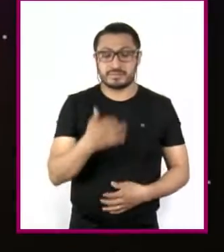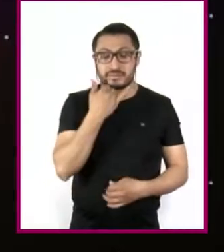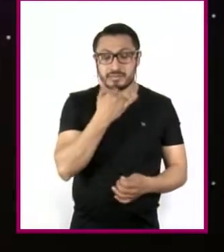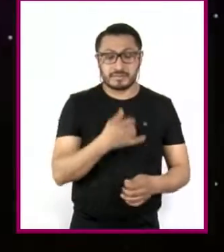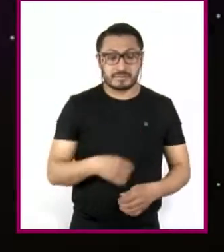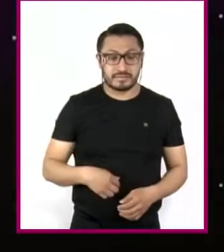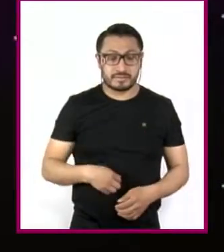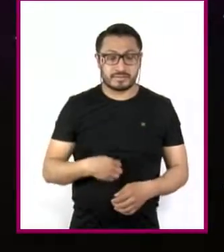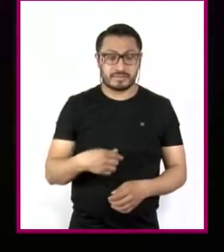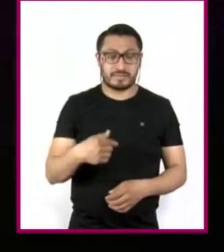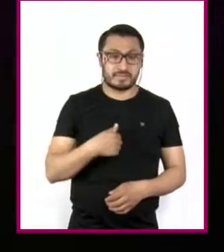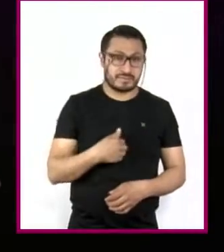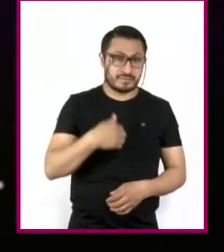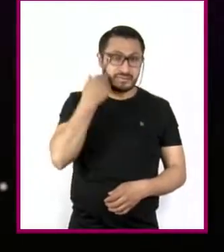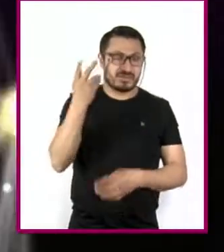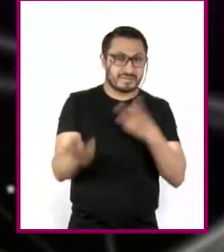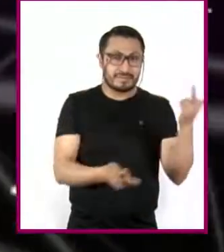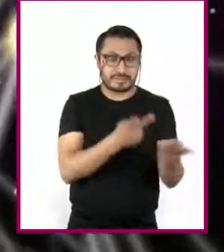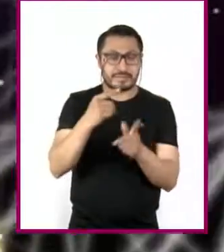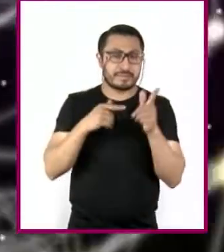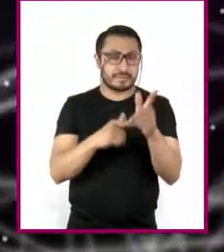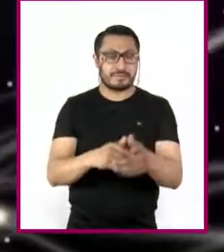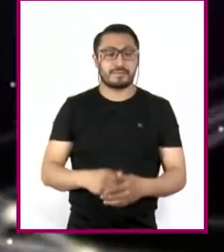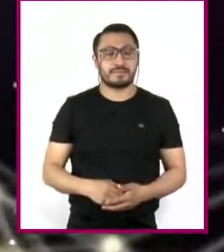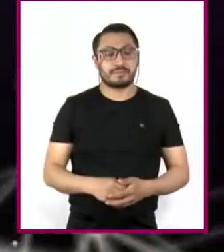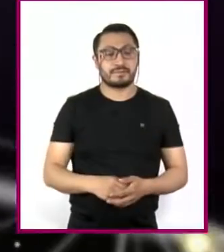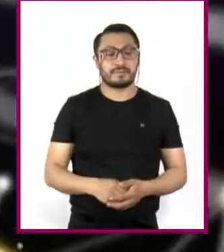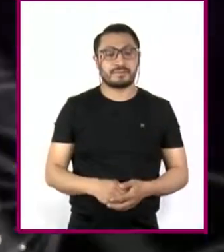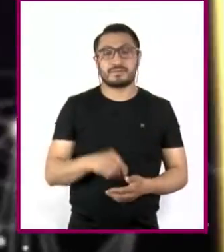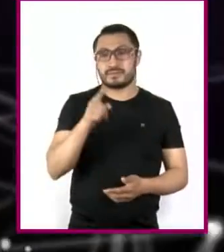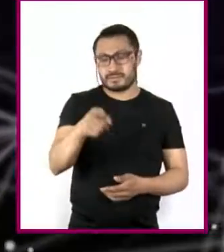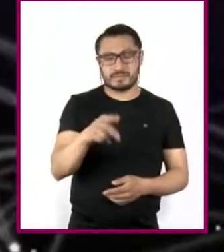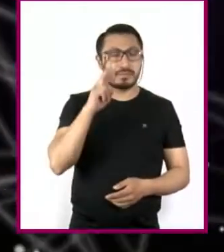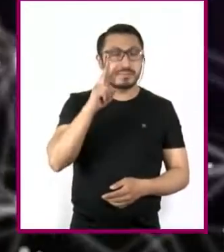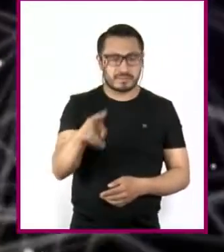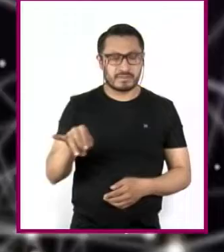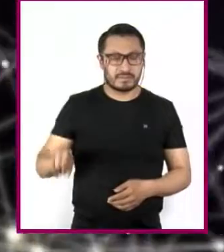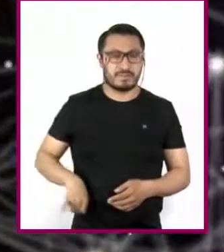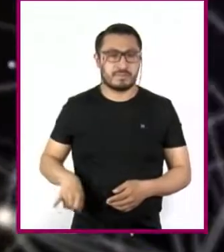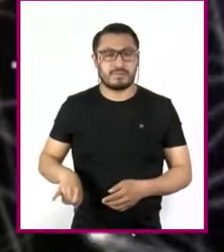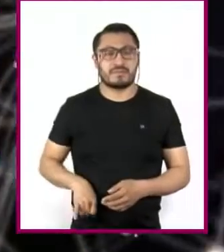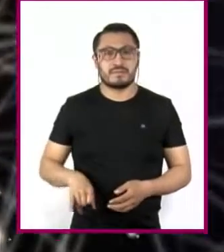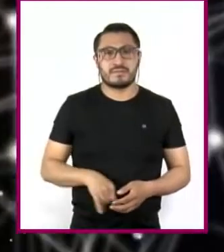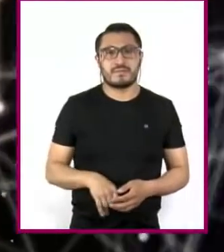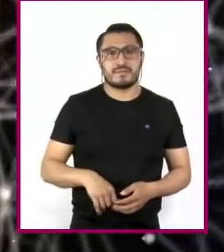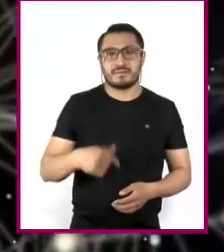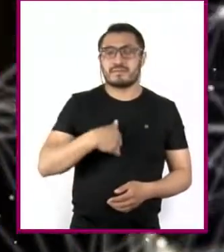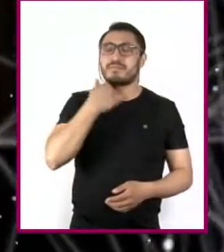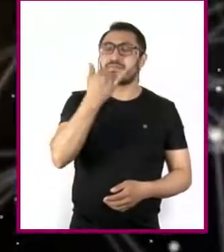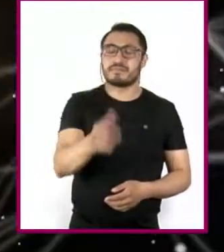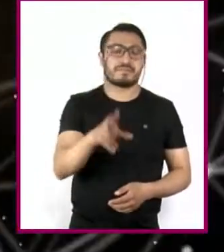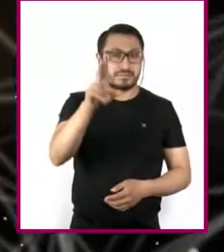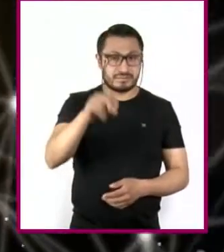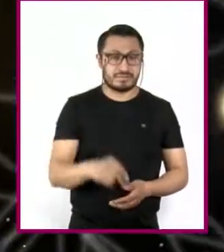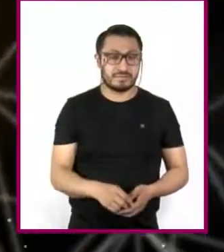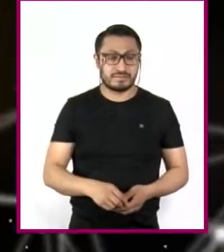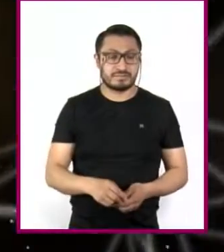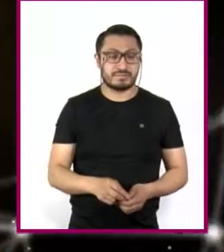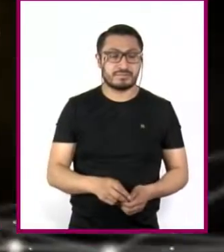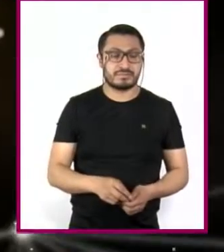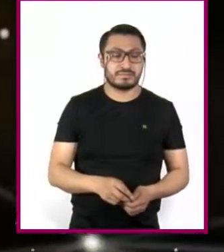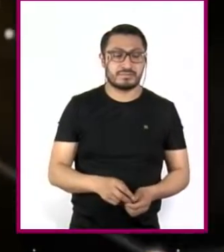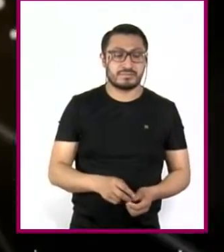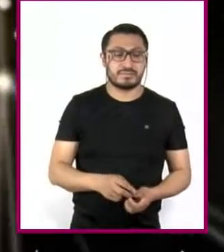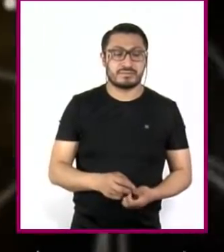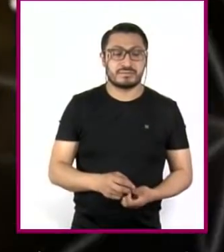perdón. No me pude resistir a seguir preguntándote. ¿Te veías tan metido en el tema? Y no me equivoqué. Ni notaste que te estaba